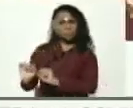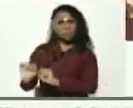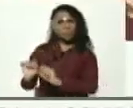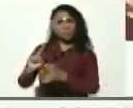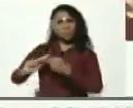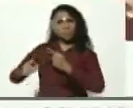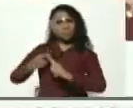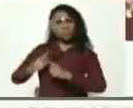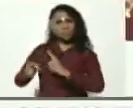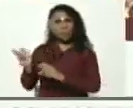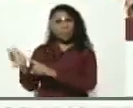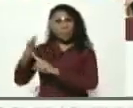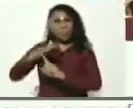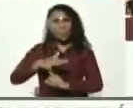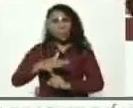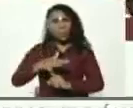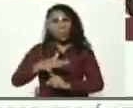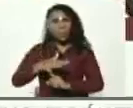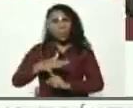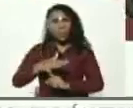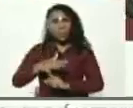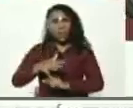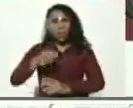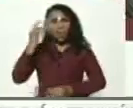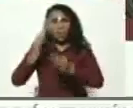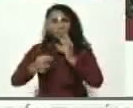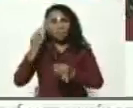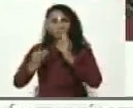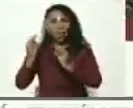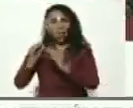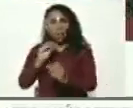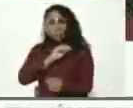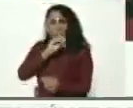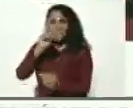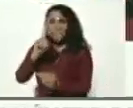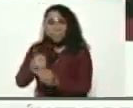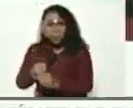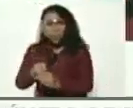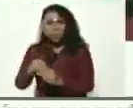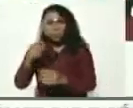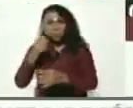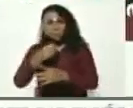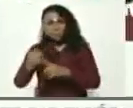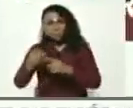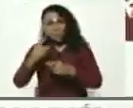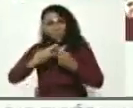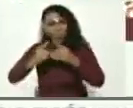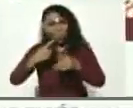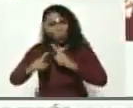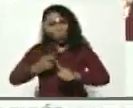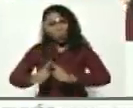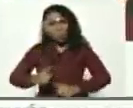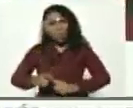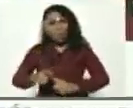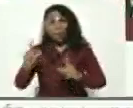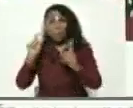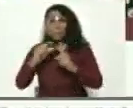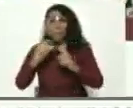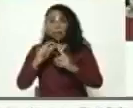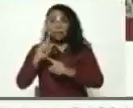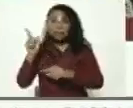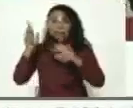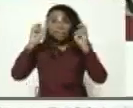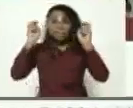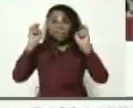heterosexista, machista y opresiva que justificó la invasión, la dominación y el genocidio. En palabras de Inés de Sepúlveda,